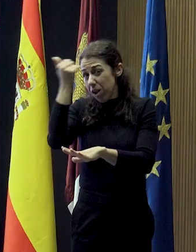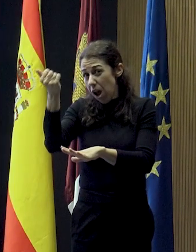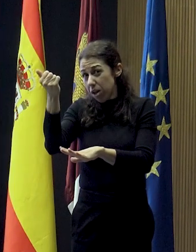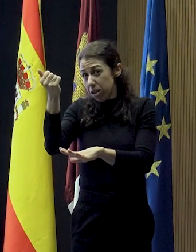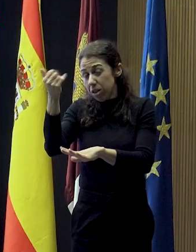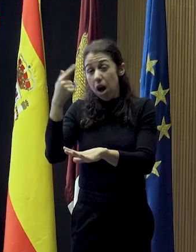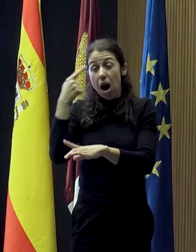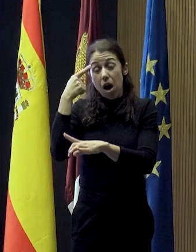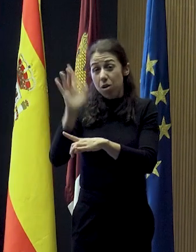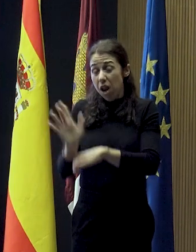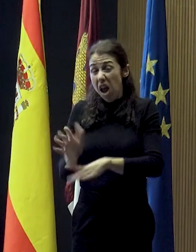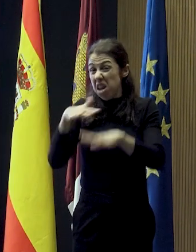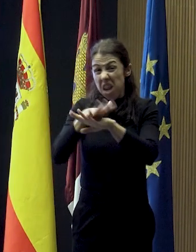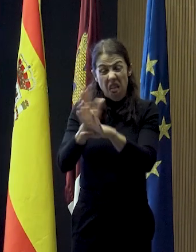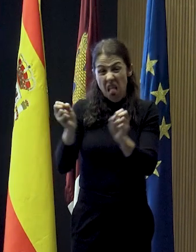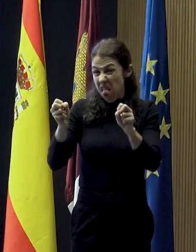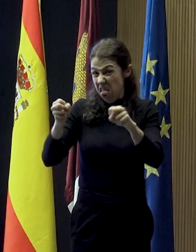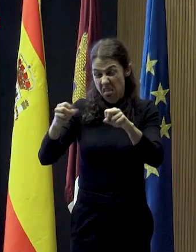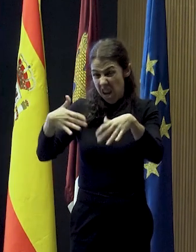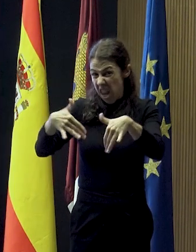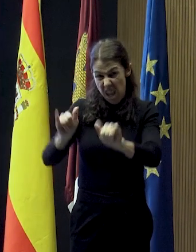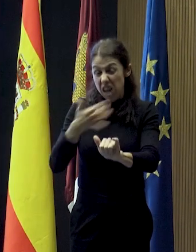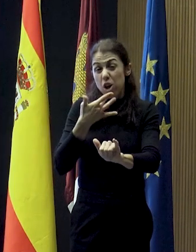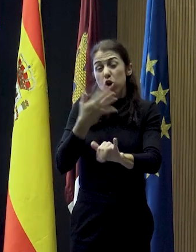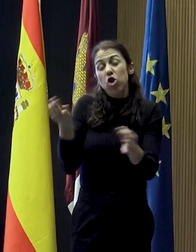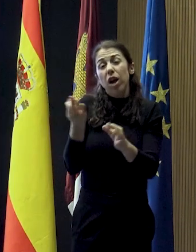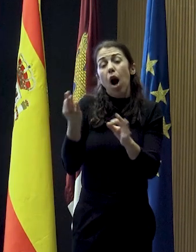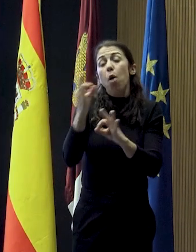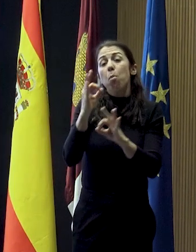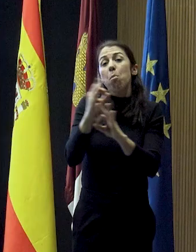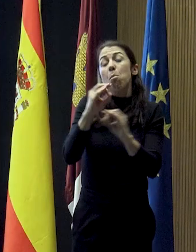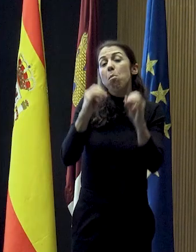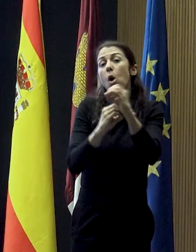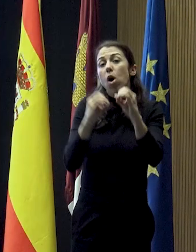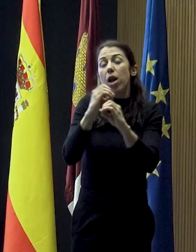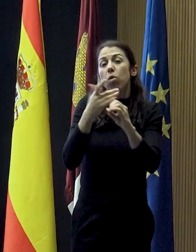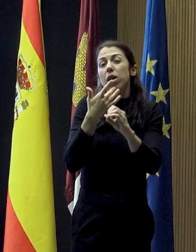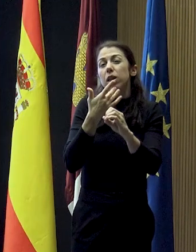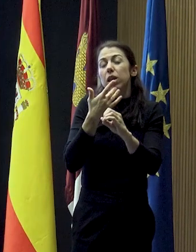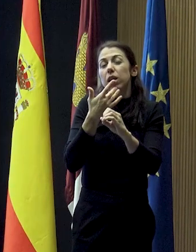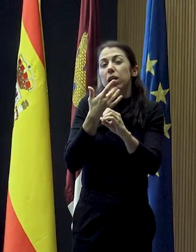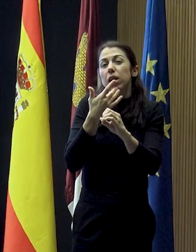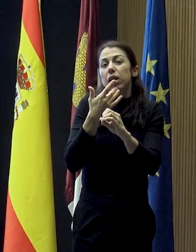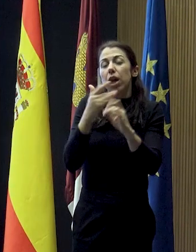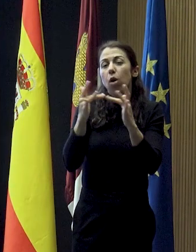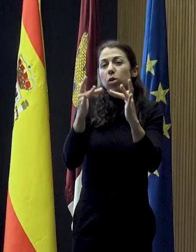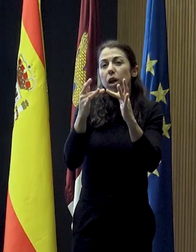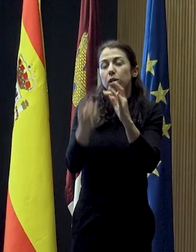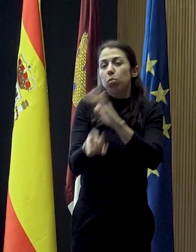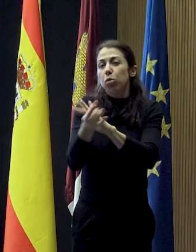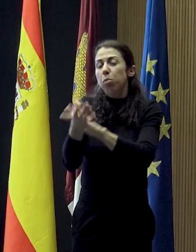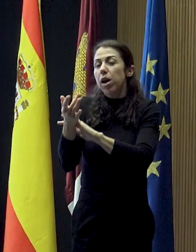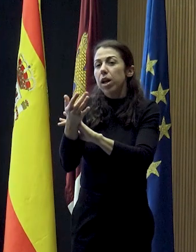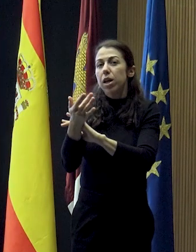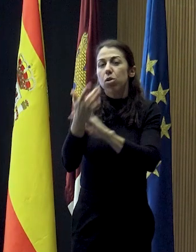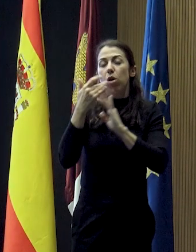son neuronas ni son redes, son moléculas que se liberan en la sinapsis. Y son